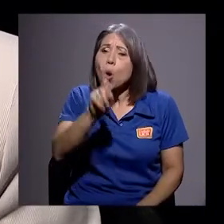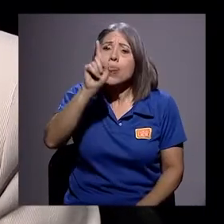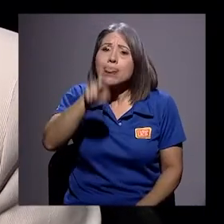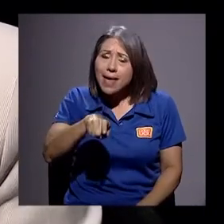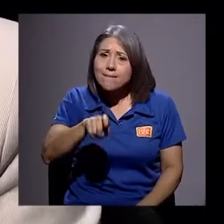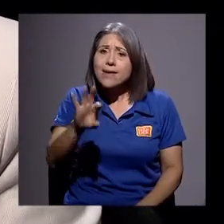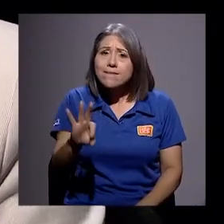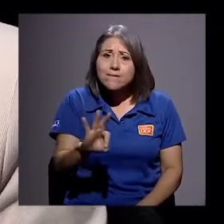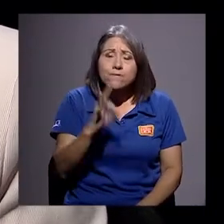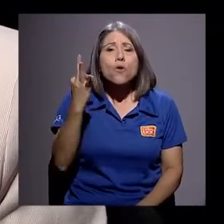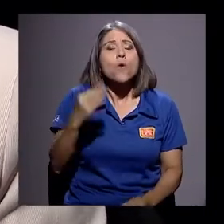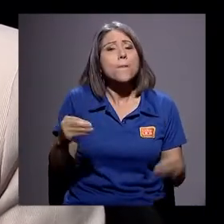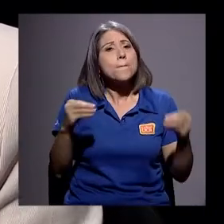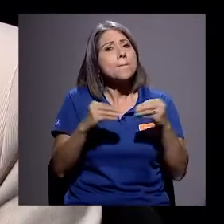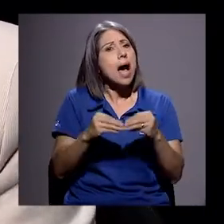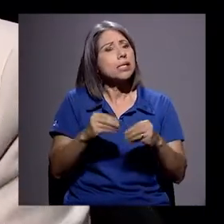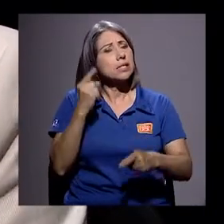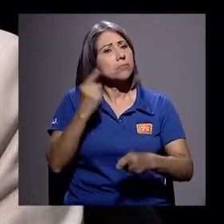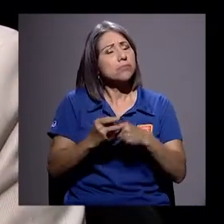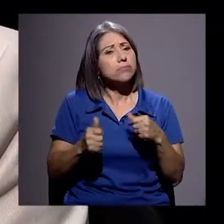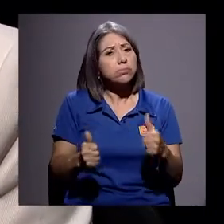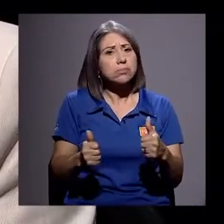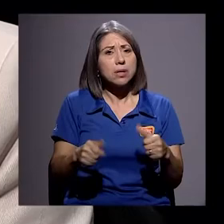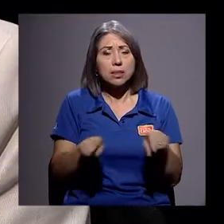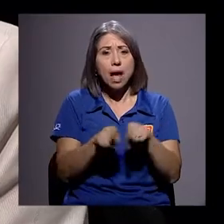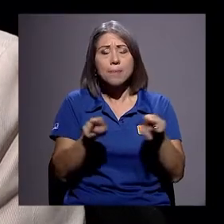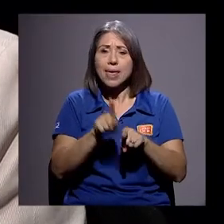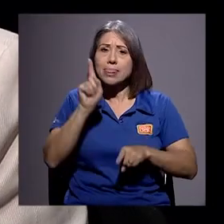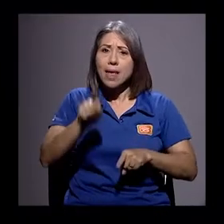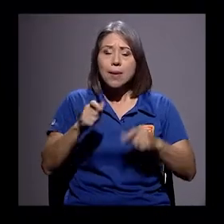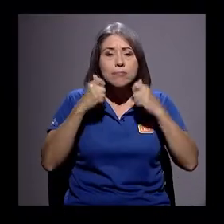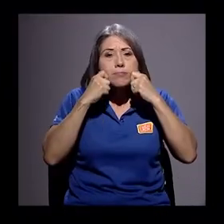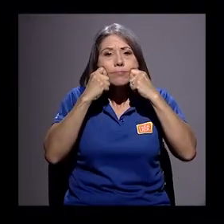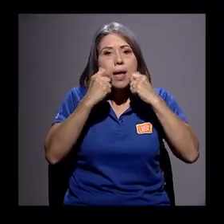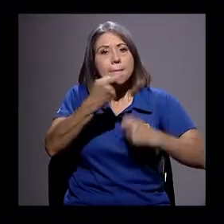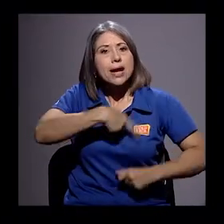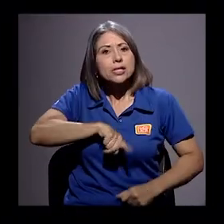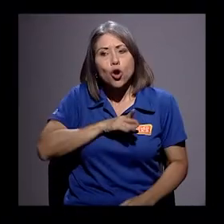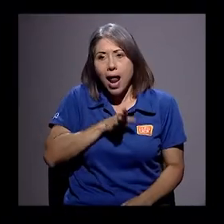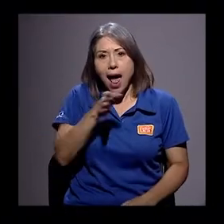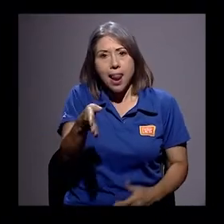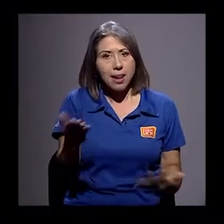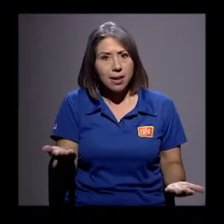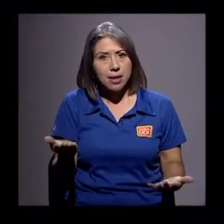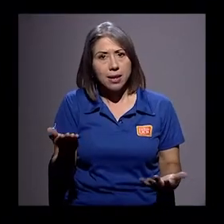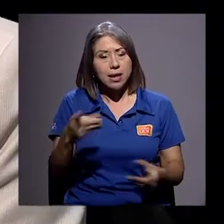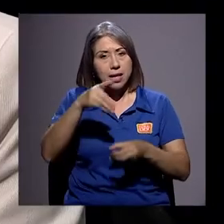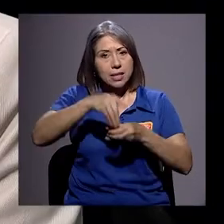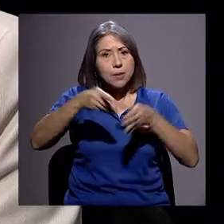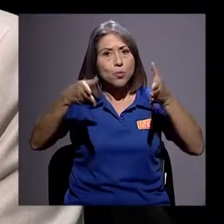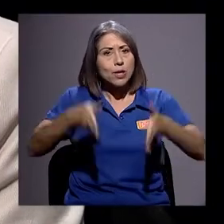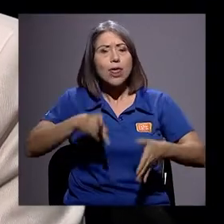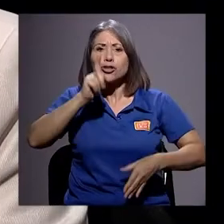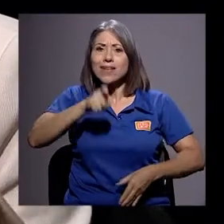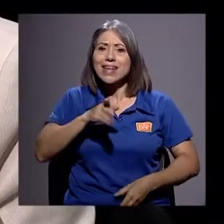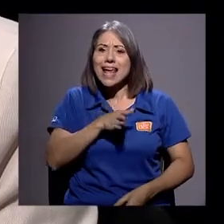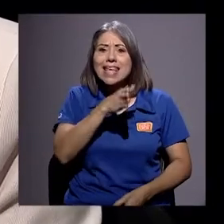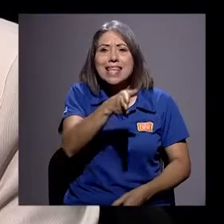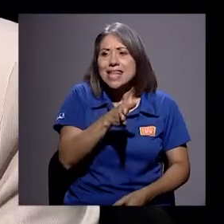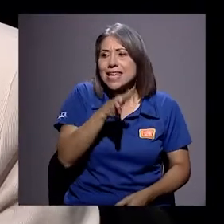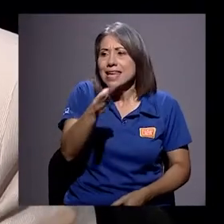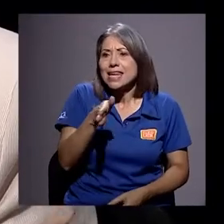canales más eficientes y también canales personales los diputados de iu deberían ir más